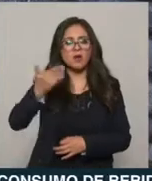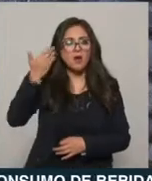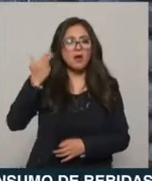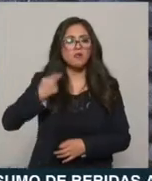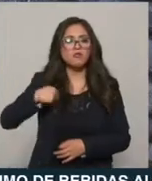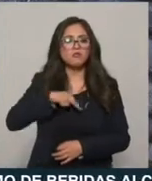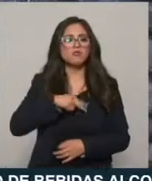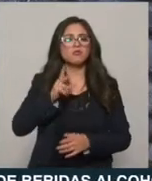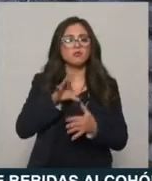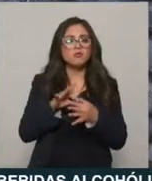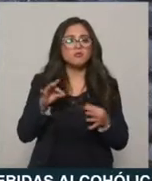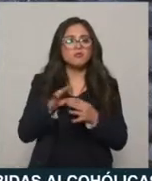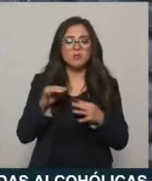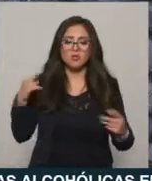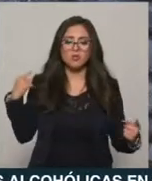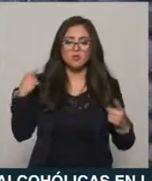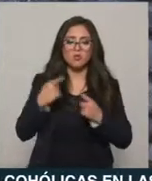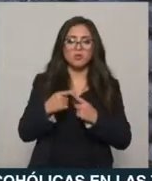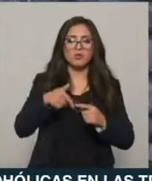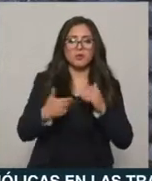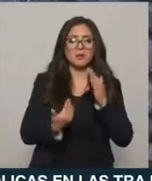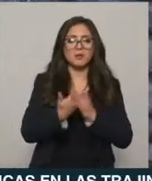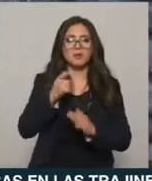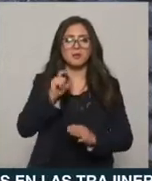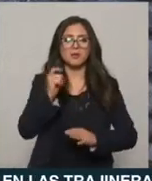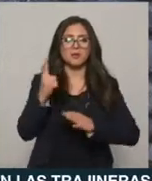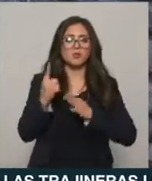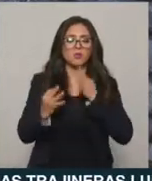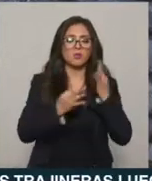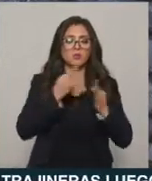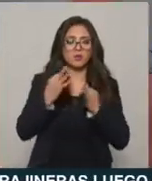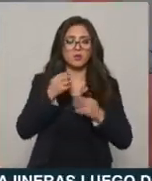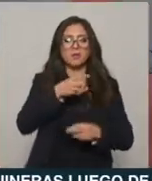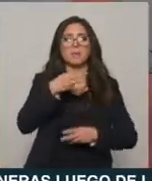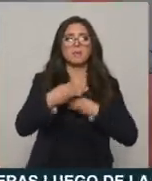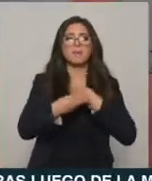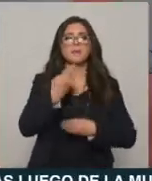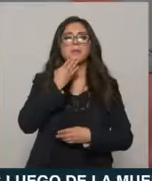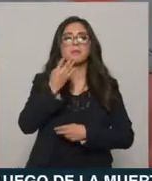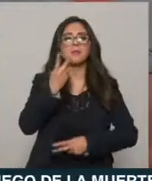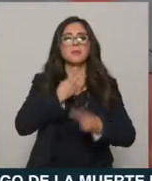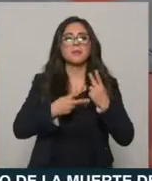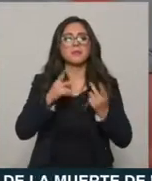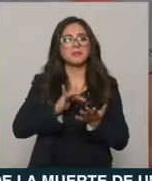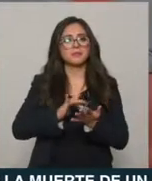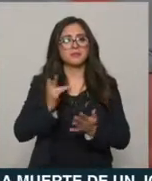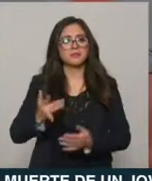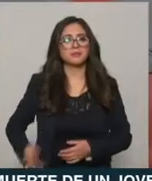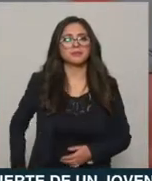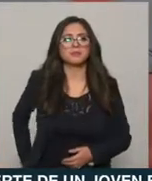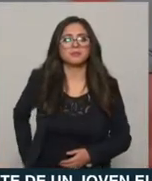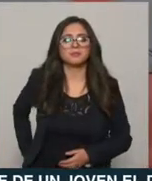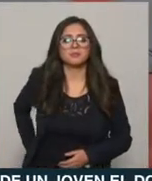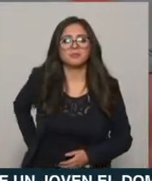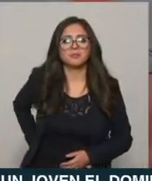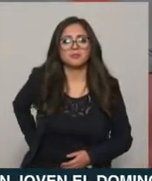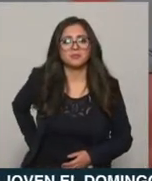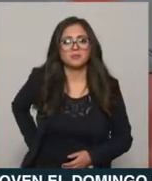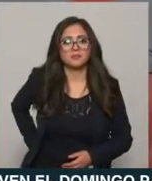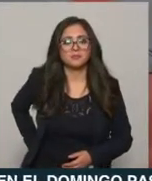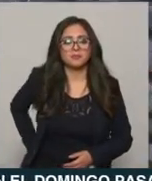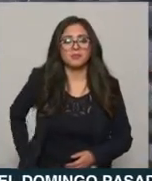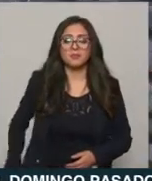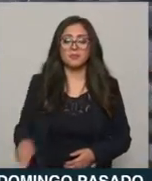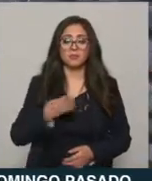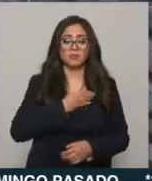información a lo largo de esta emisión matutina de 21 Noticias. Magistrado, nuevamente bienvenido. Muchísimas gracias. Buenos días. Bueno, para entrar de lleno y ponernos